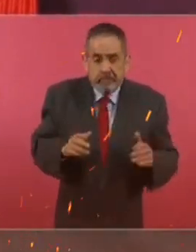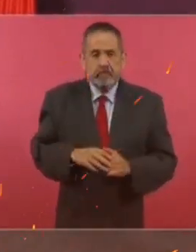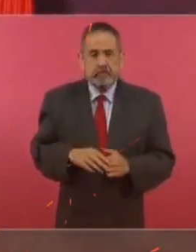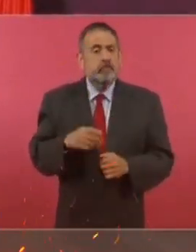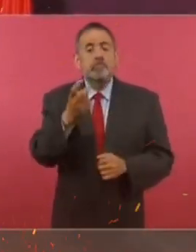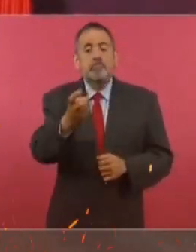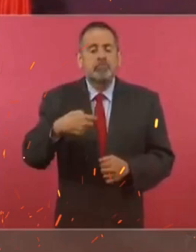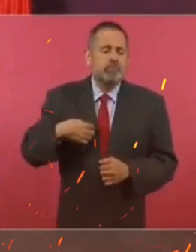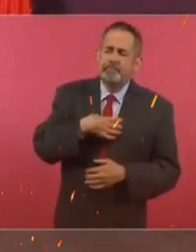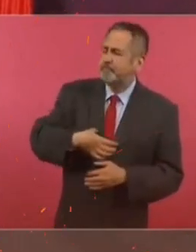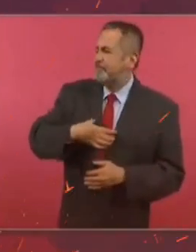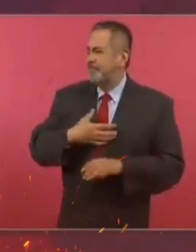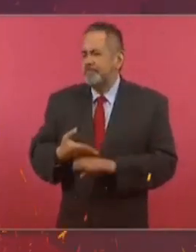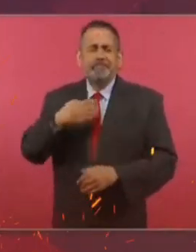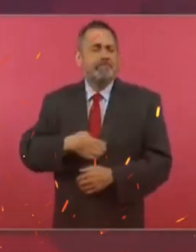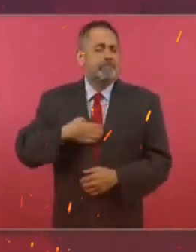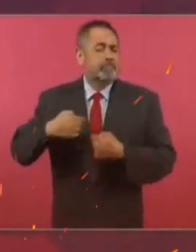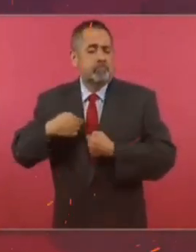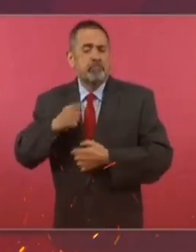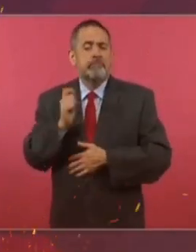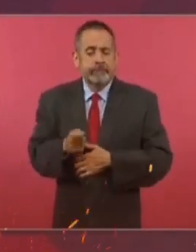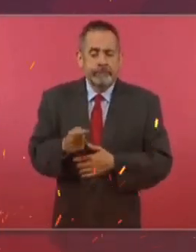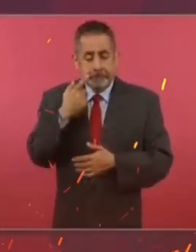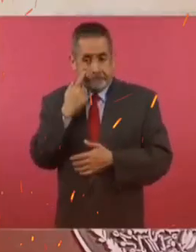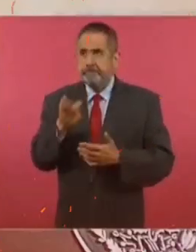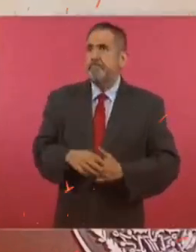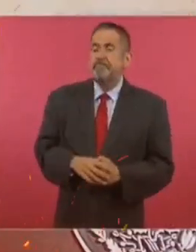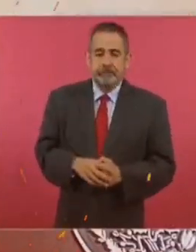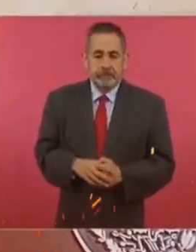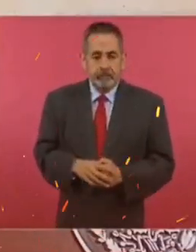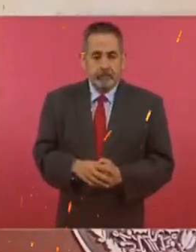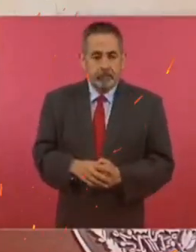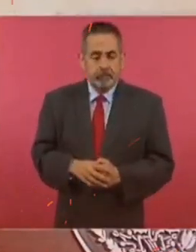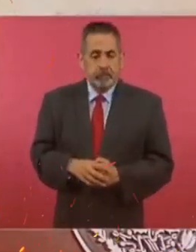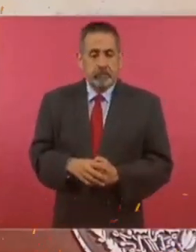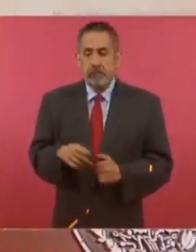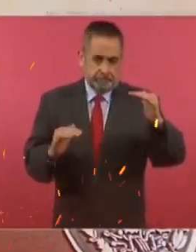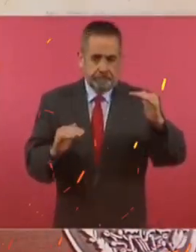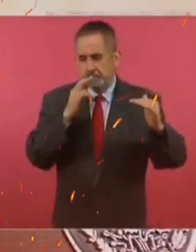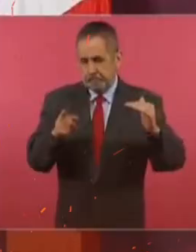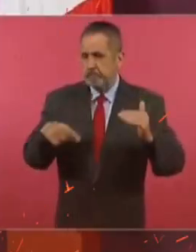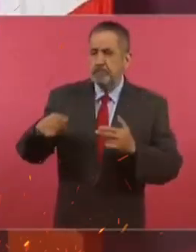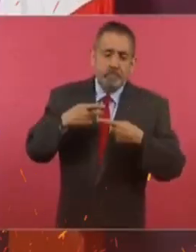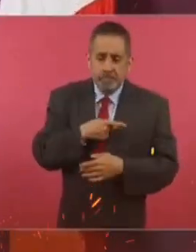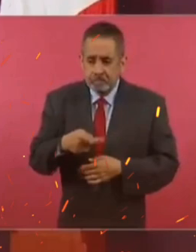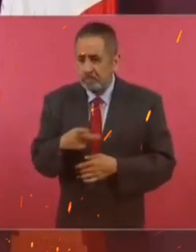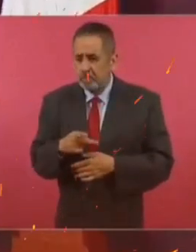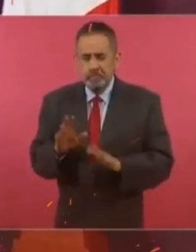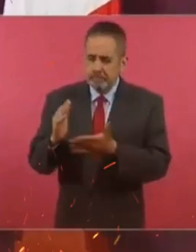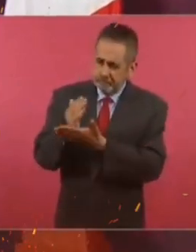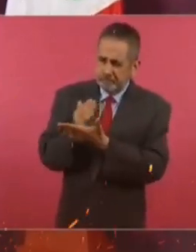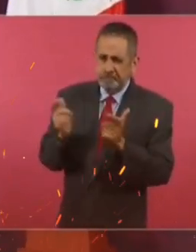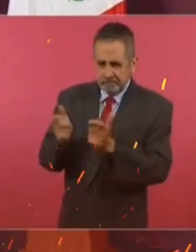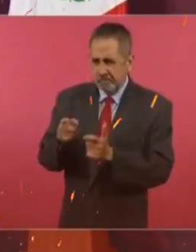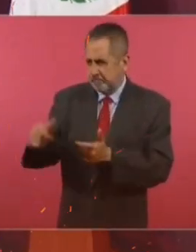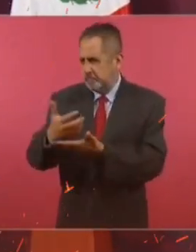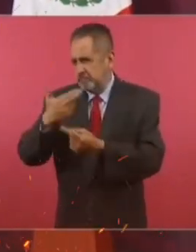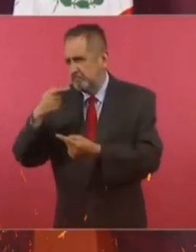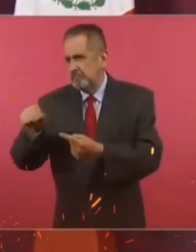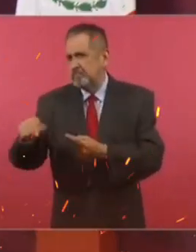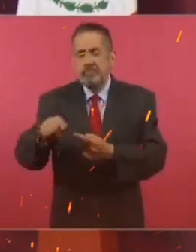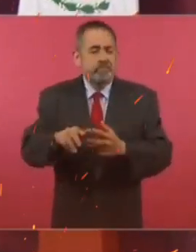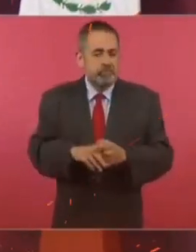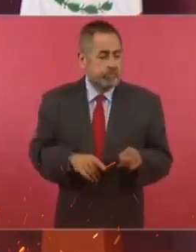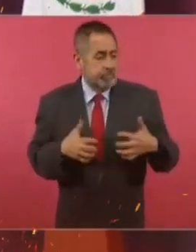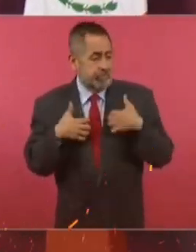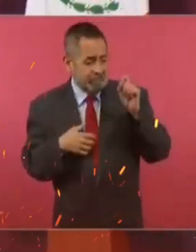muy contento, mucho, muy contento, el que se esté reduciendo la pobreza y la desigualdad. Y no importa que